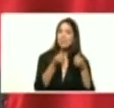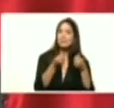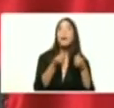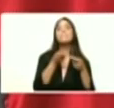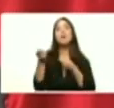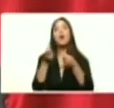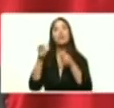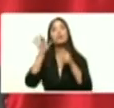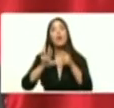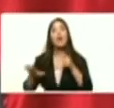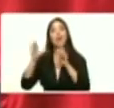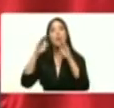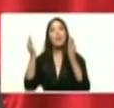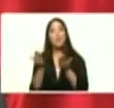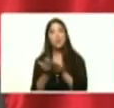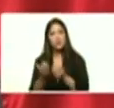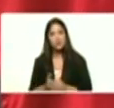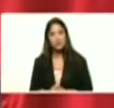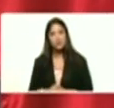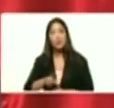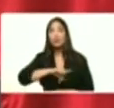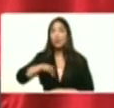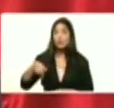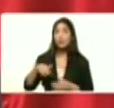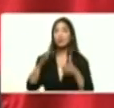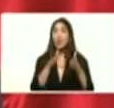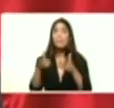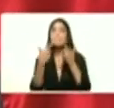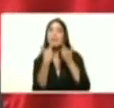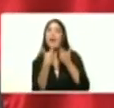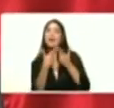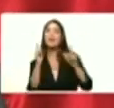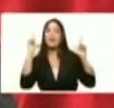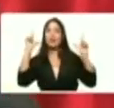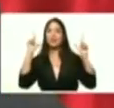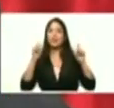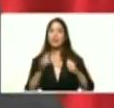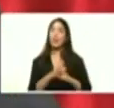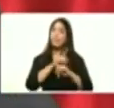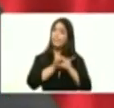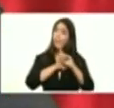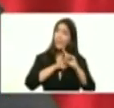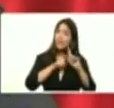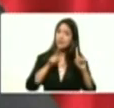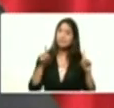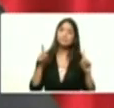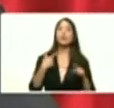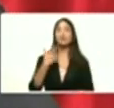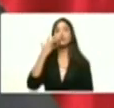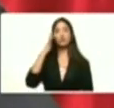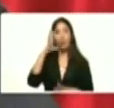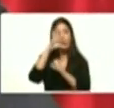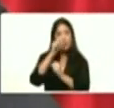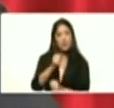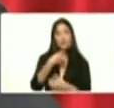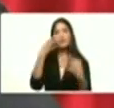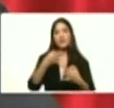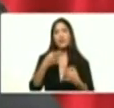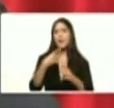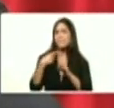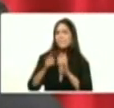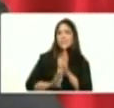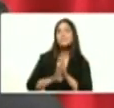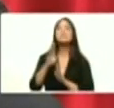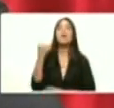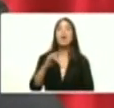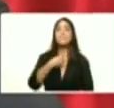controlar al mundo, nosotros estamos en el camino, para liberarnos de eso, pero por eso, yo creo muchísimo, y con el mismo entusiasmo,